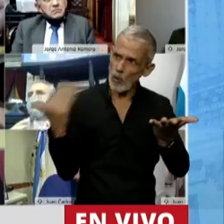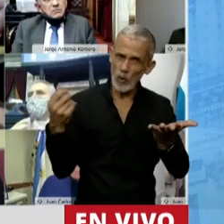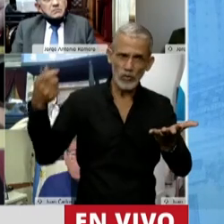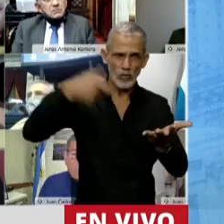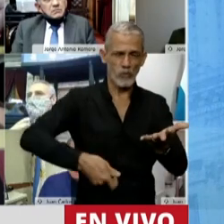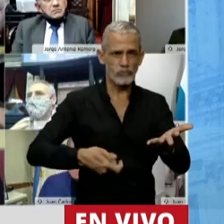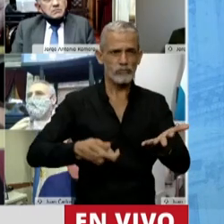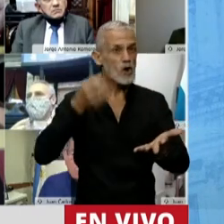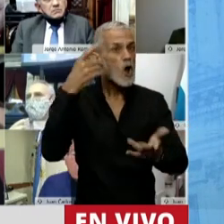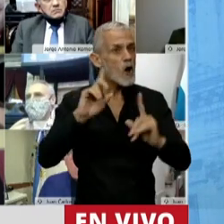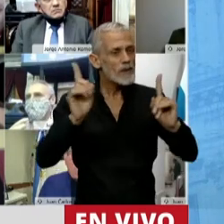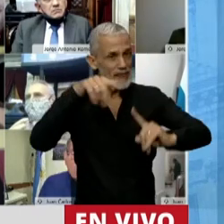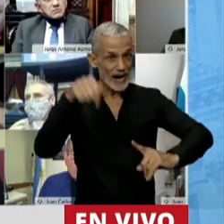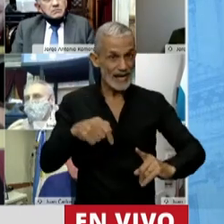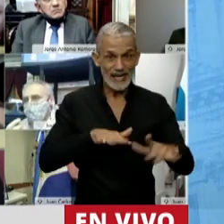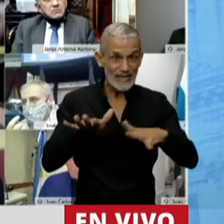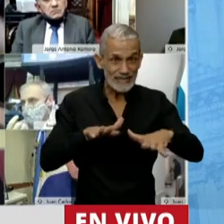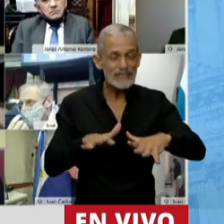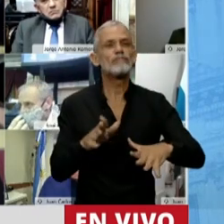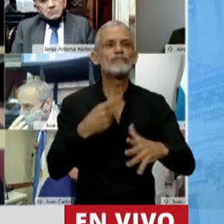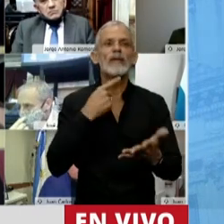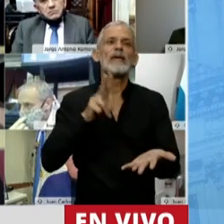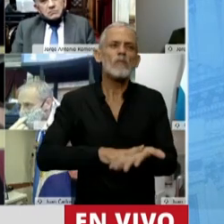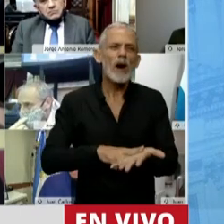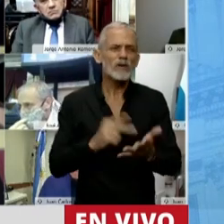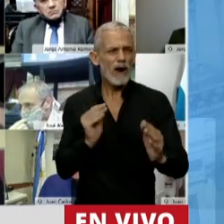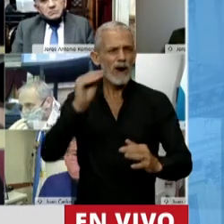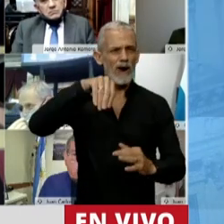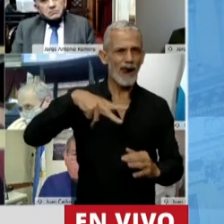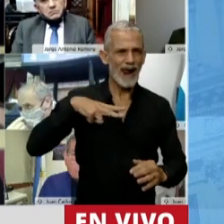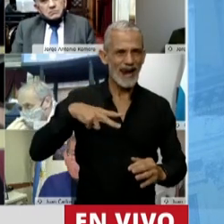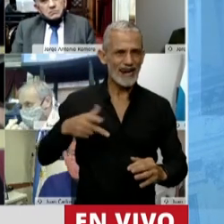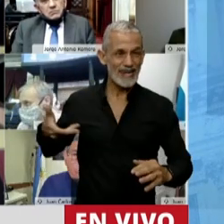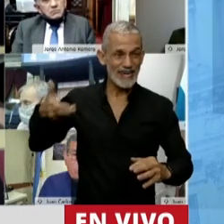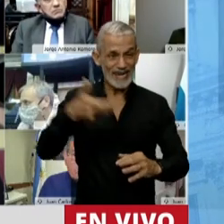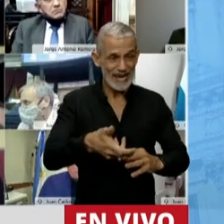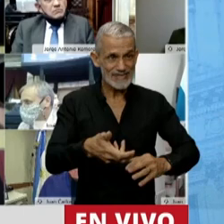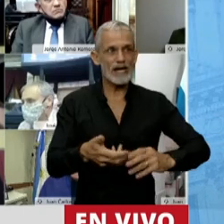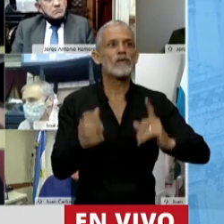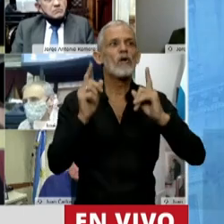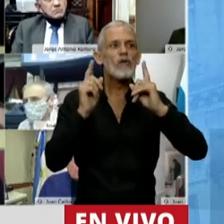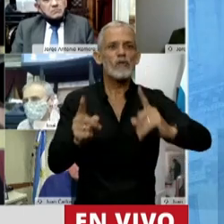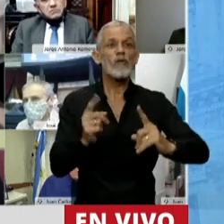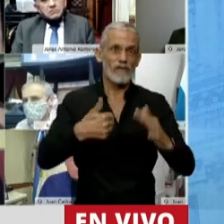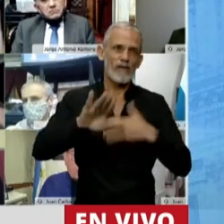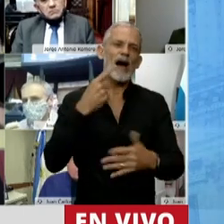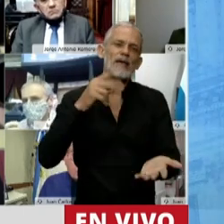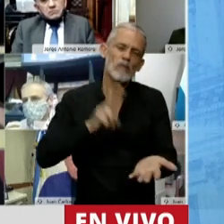no olvidarnos que en estos hechos el impuesto extraordinario a la riqueza se consolidará con un